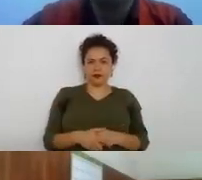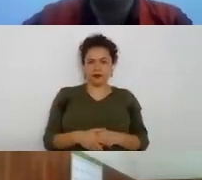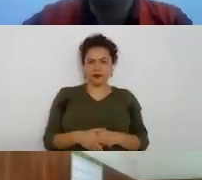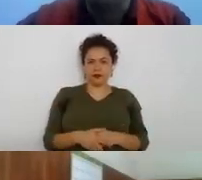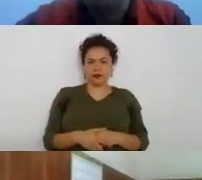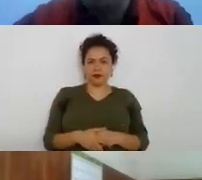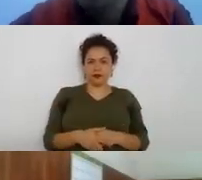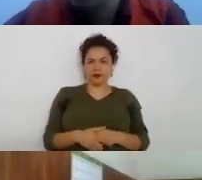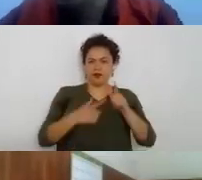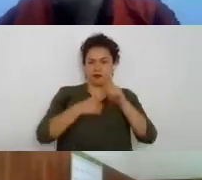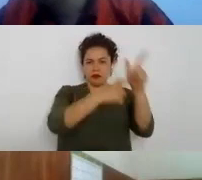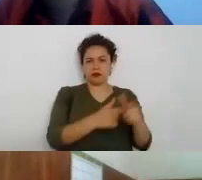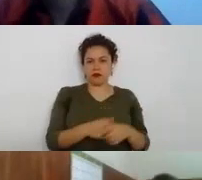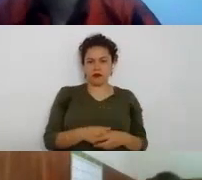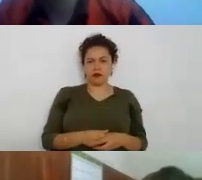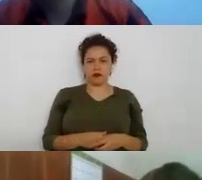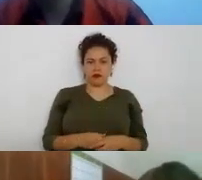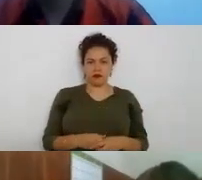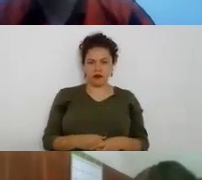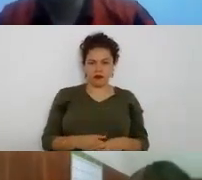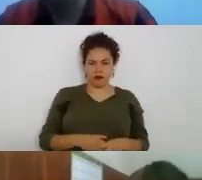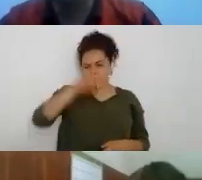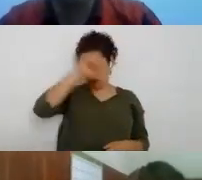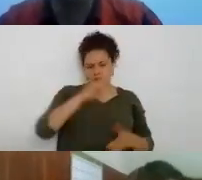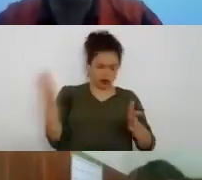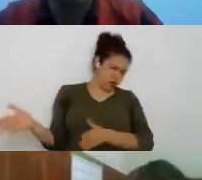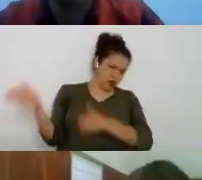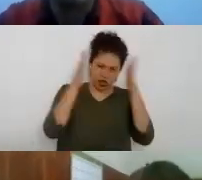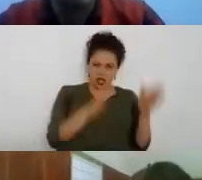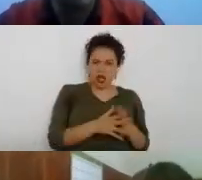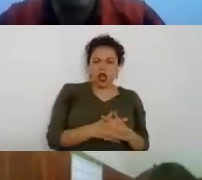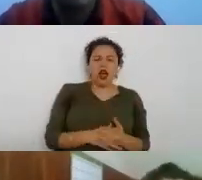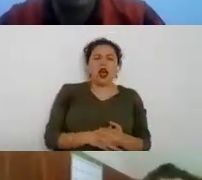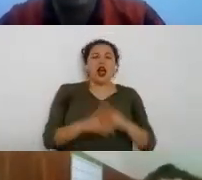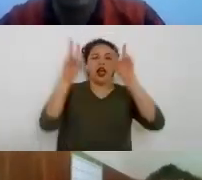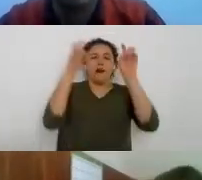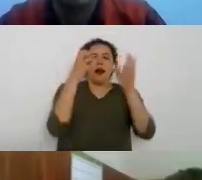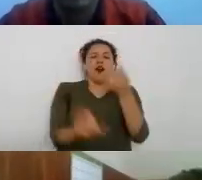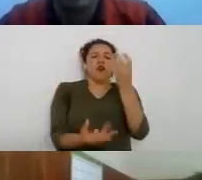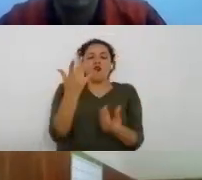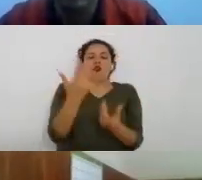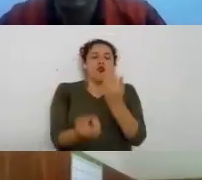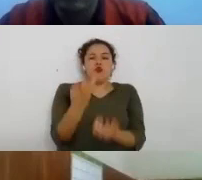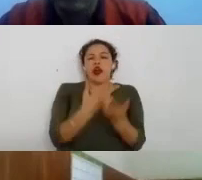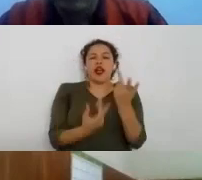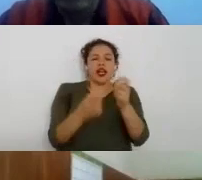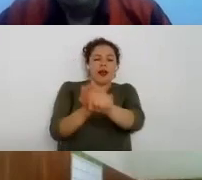Así continuamos. El día de hoy vamos a pasar a lo que son las quemaduras. Atención a